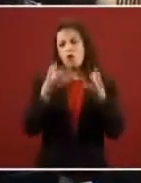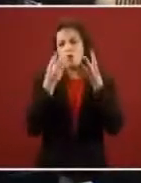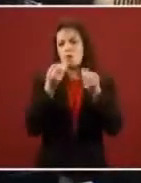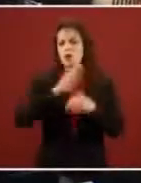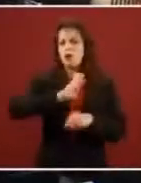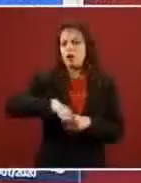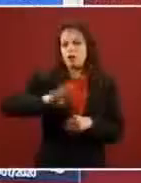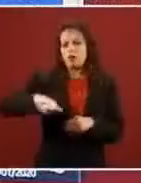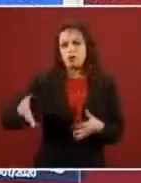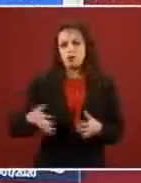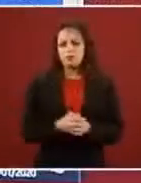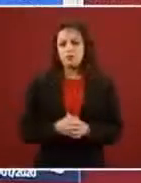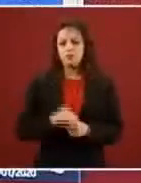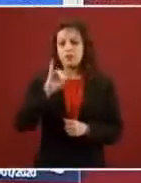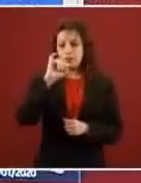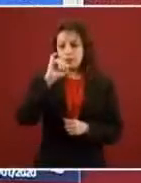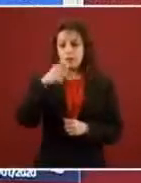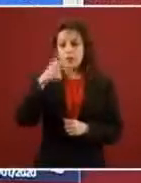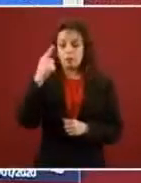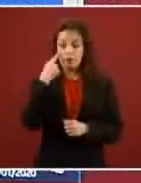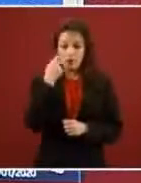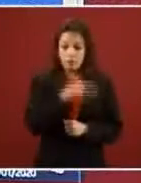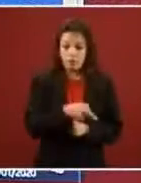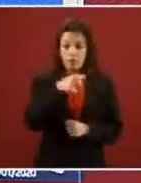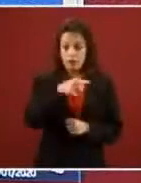el incremento 2.9,